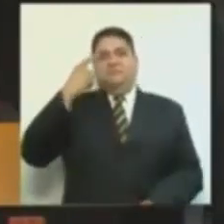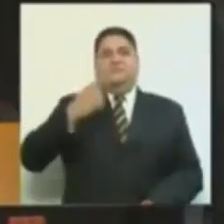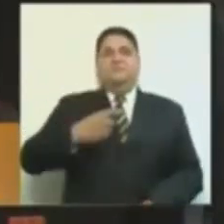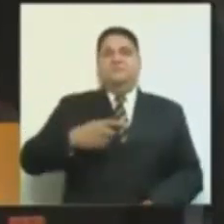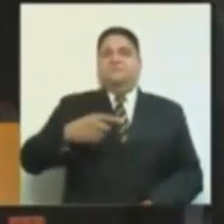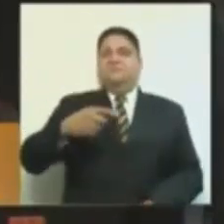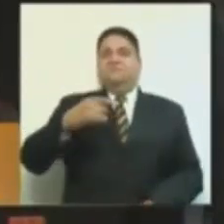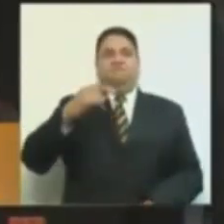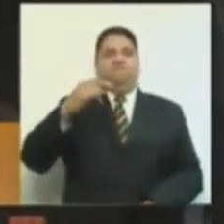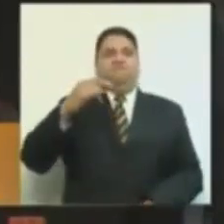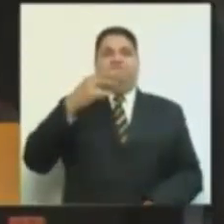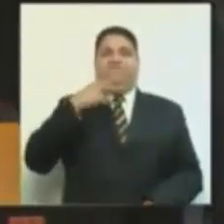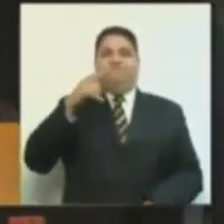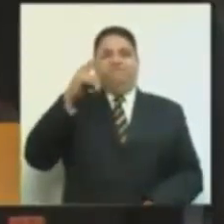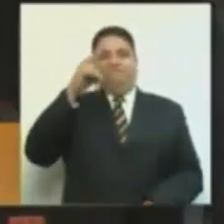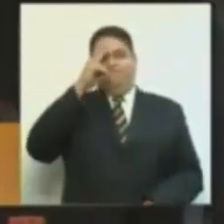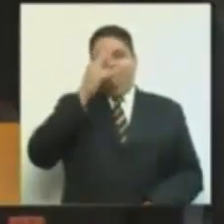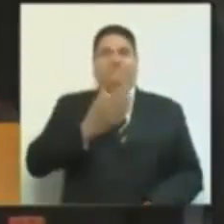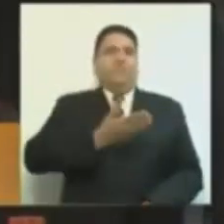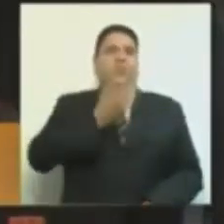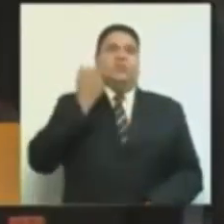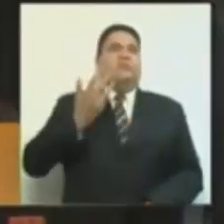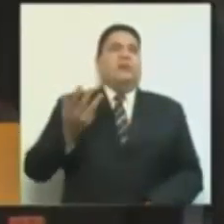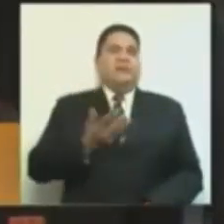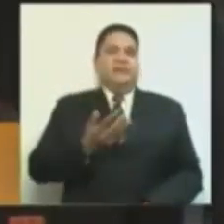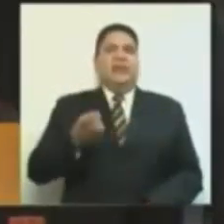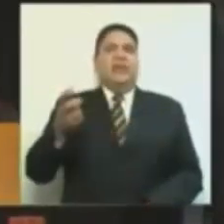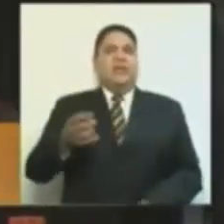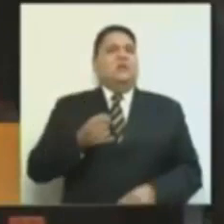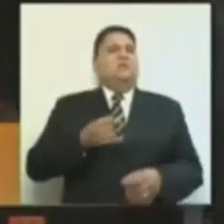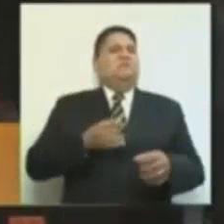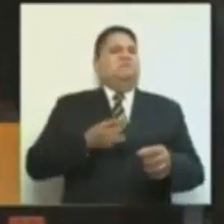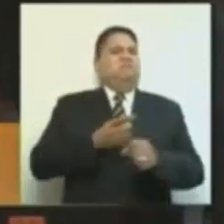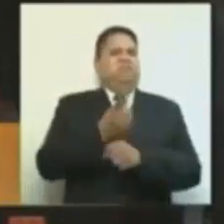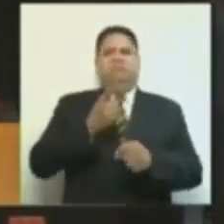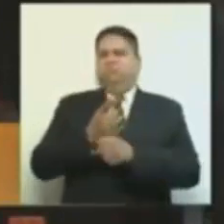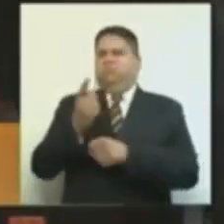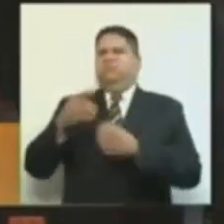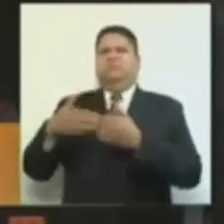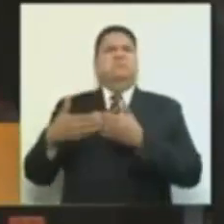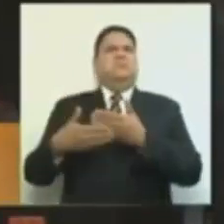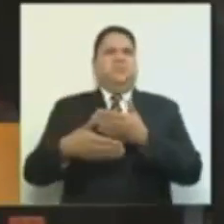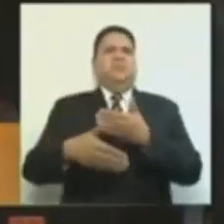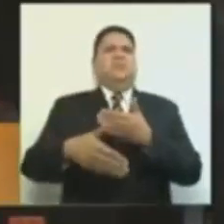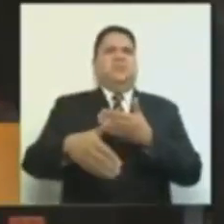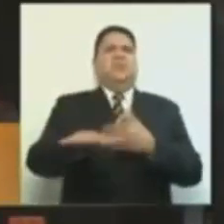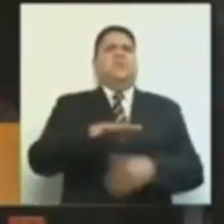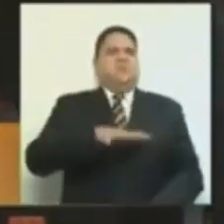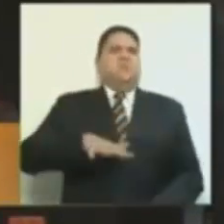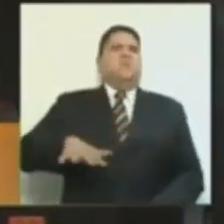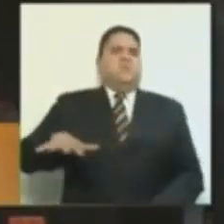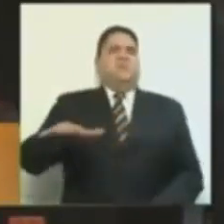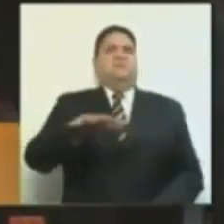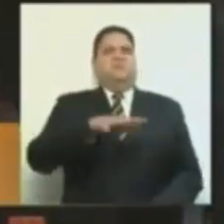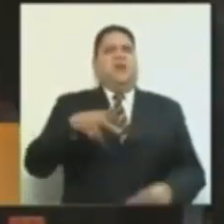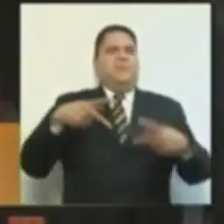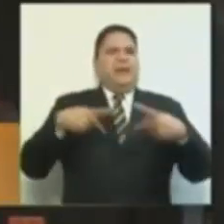y que tanto ha afectado, afecta y afectará a la actual